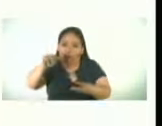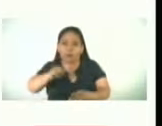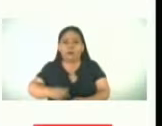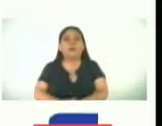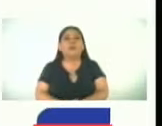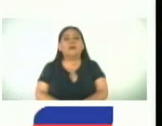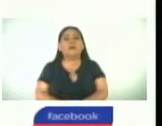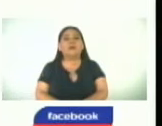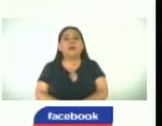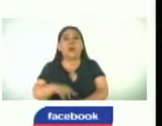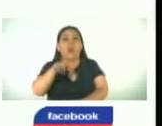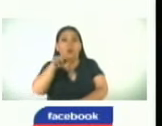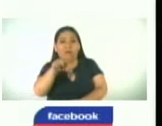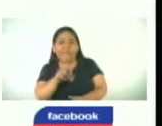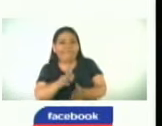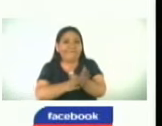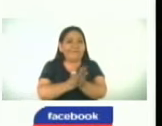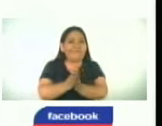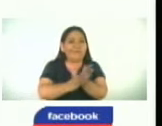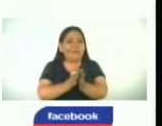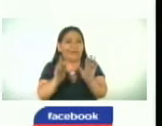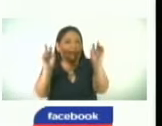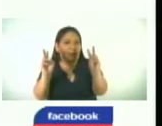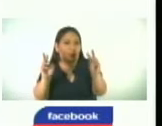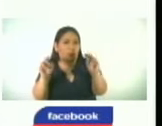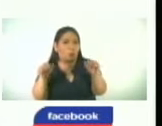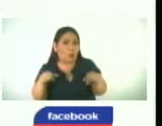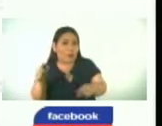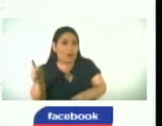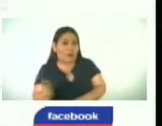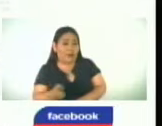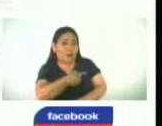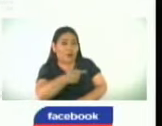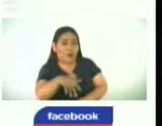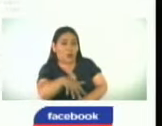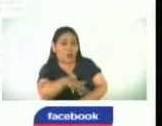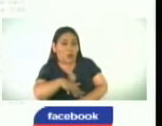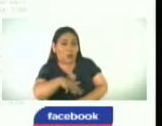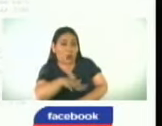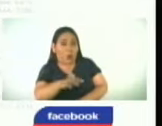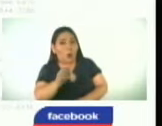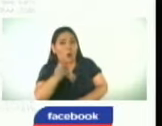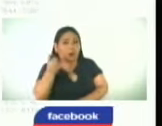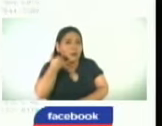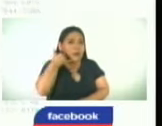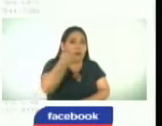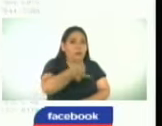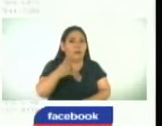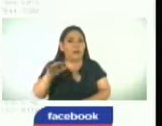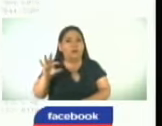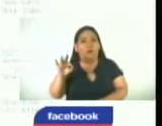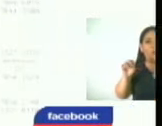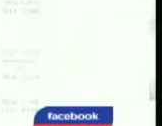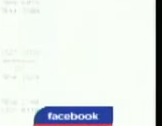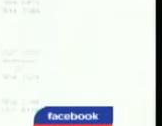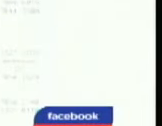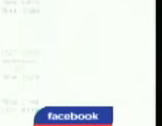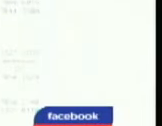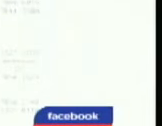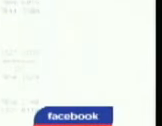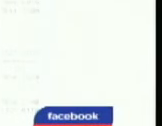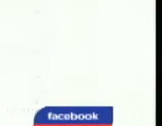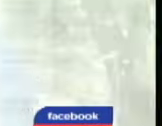estupefacientes. Si usted está interesado, únicamente se debe acercar a los centros o comunicarse con FOSALUD para iniciar con el